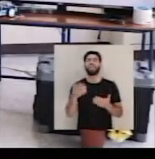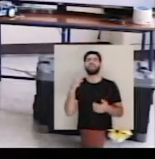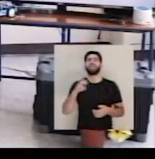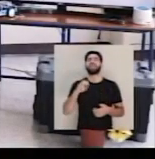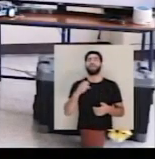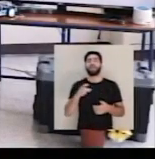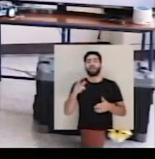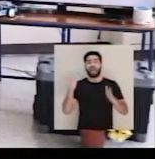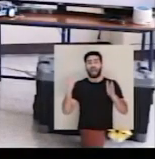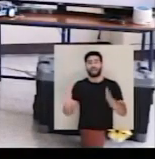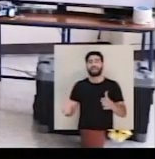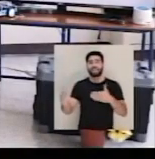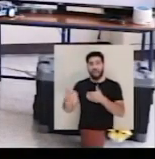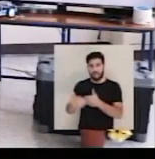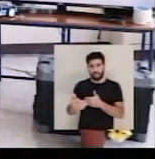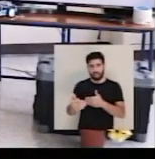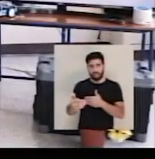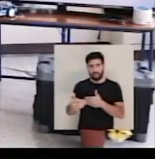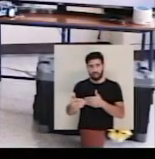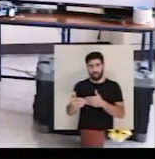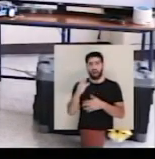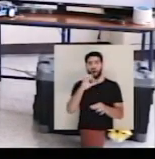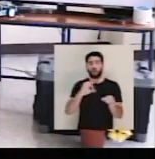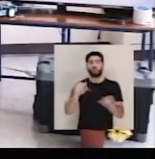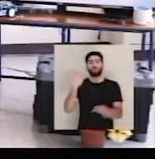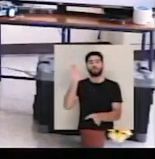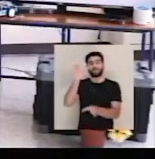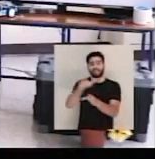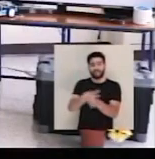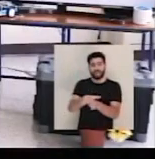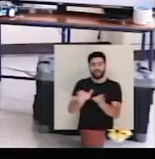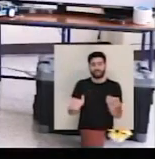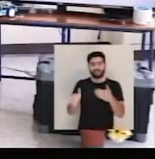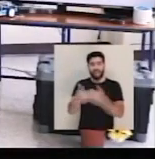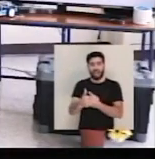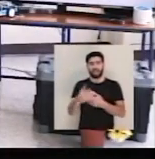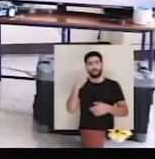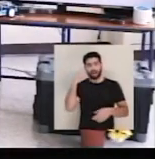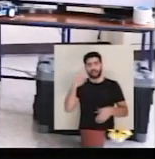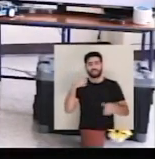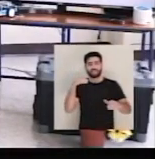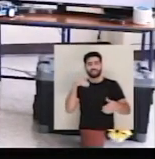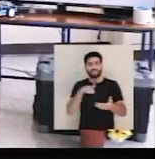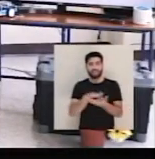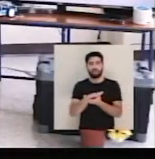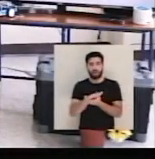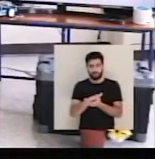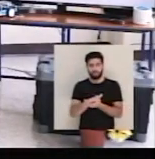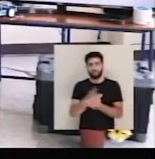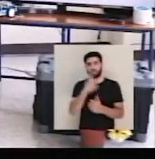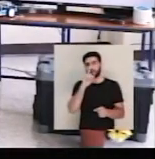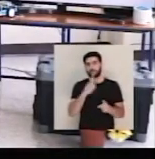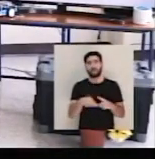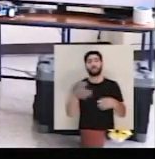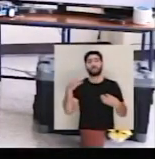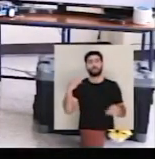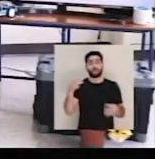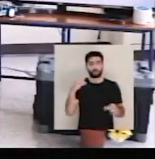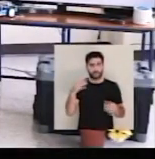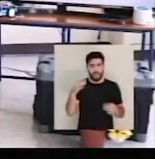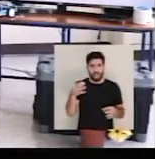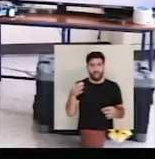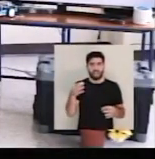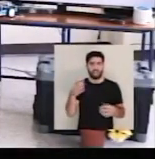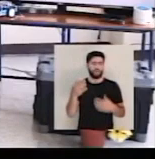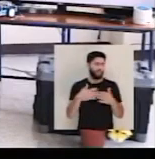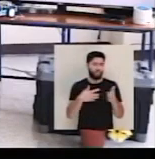o una tapadera de una caja de zapatos o lo que ustedes tengan en la casa. Van a necesitar también papel,